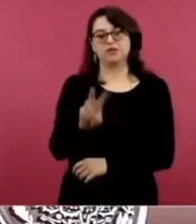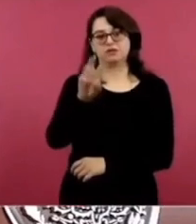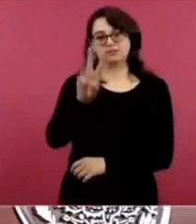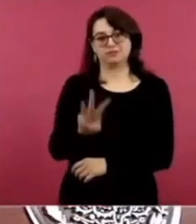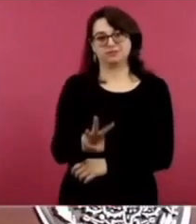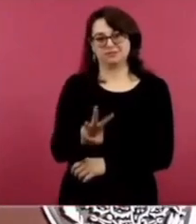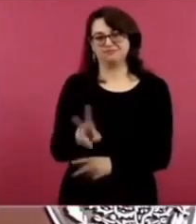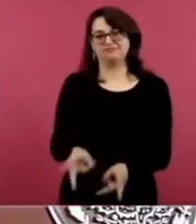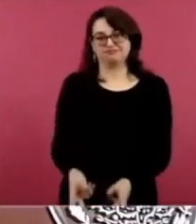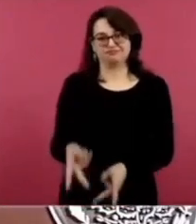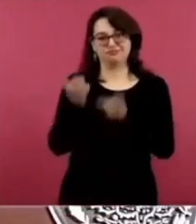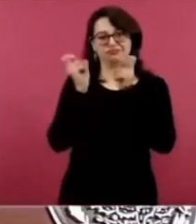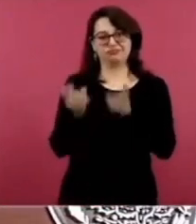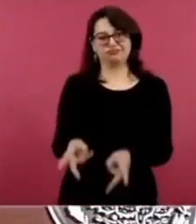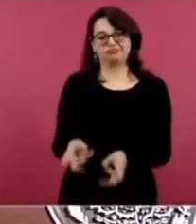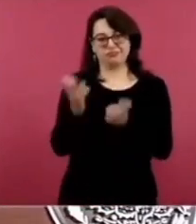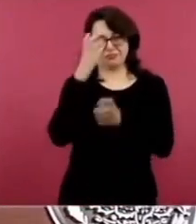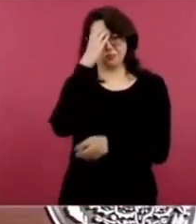Porque